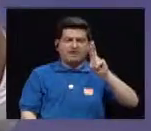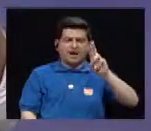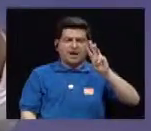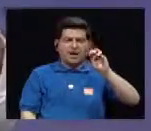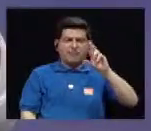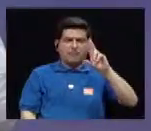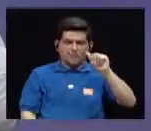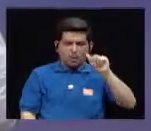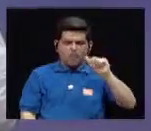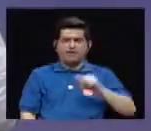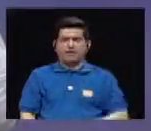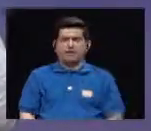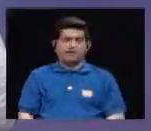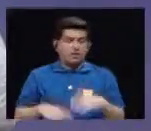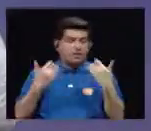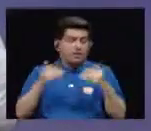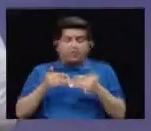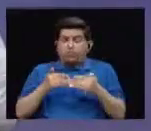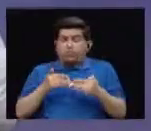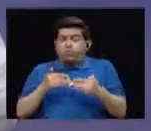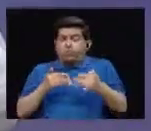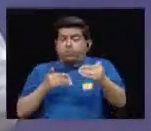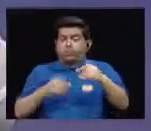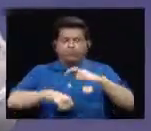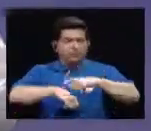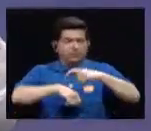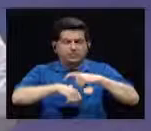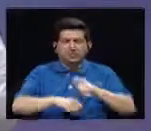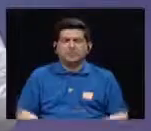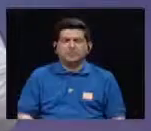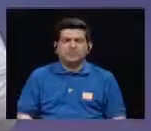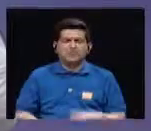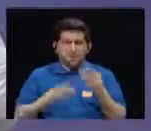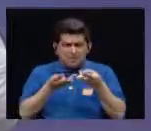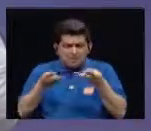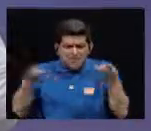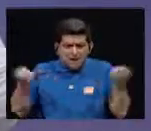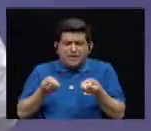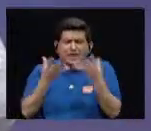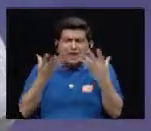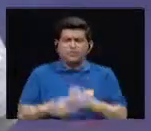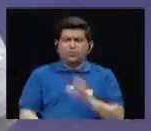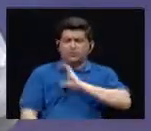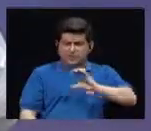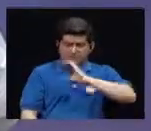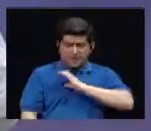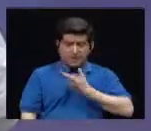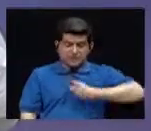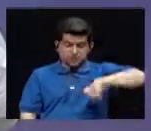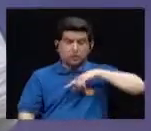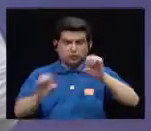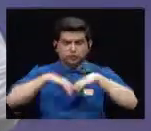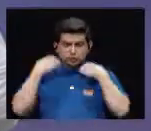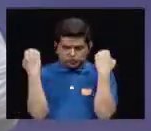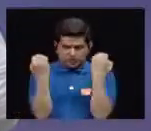Porras, es muy extenso todo el material, claro. Tiene muchas aristas, además de que nosotros como equipo, ¿verdad?,